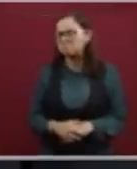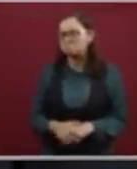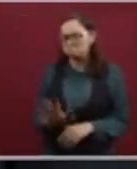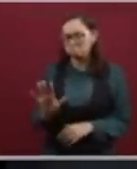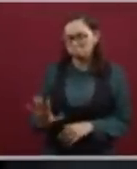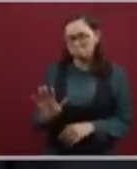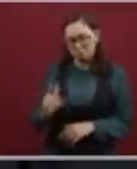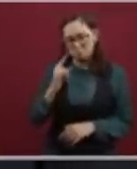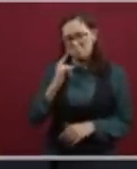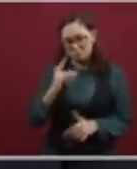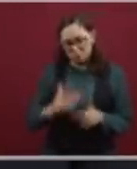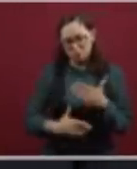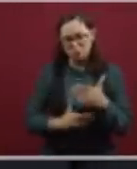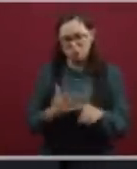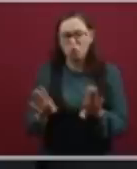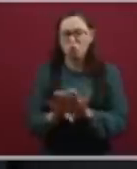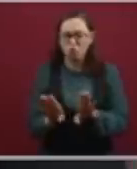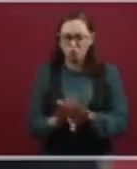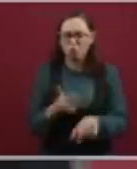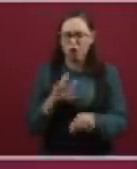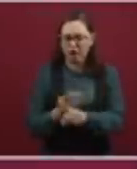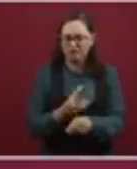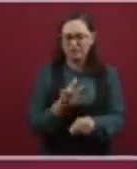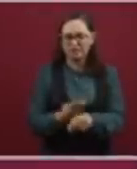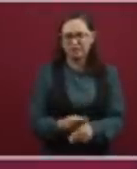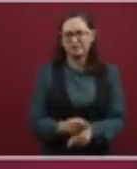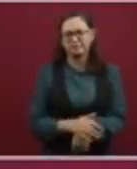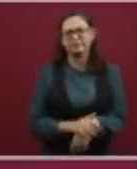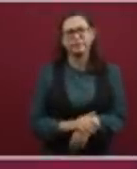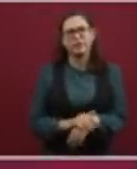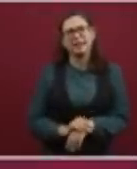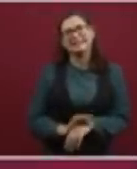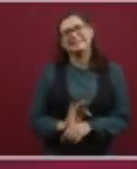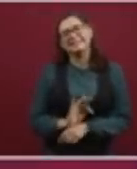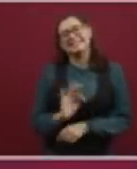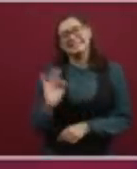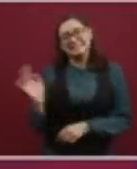hablando de que pueda servir